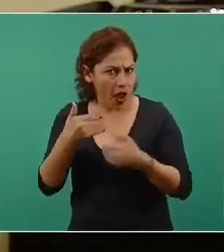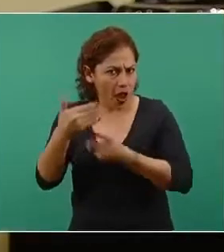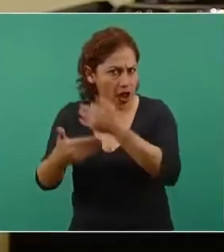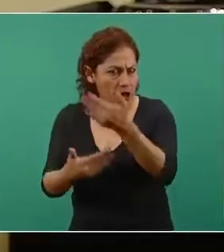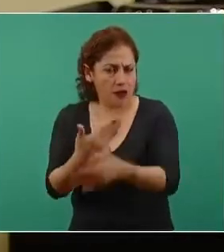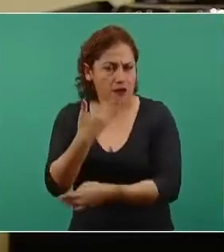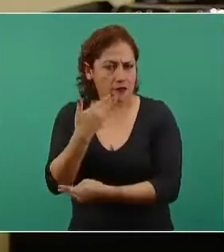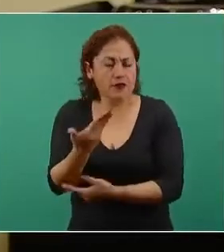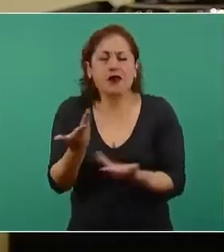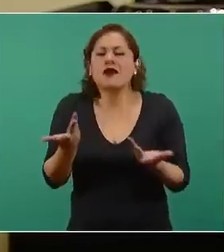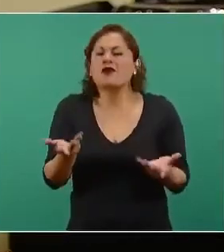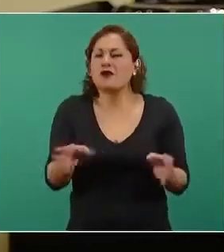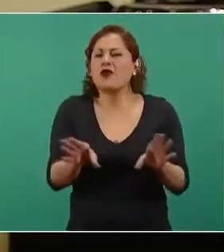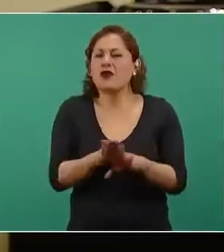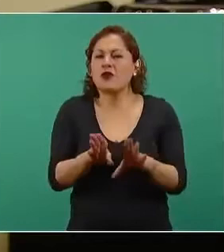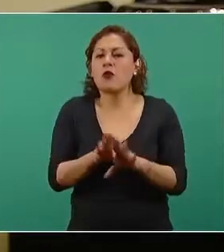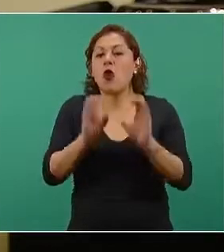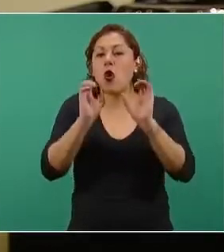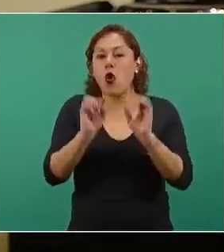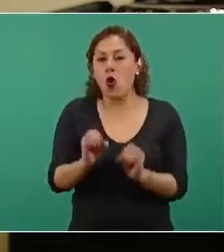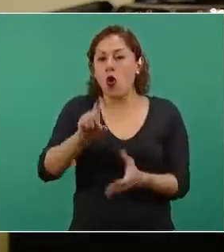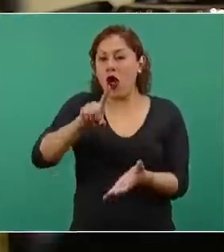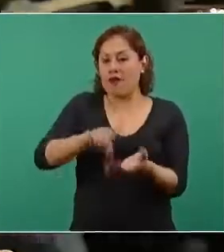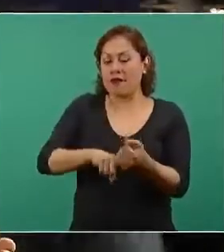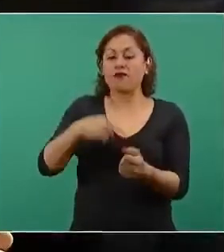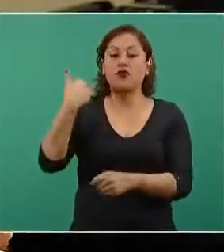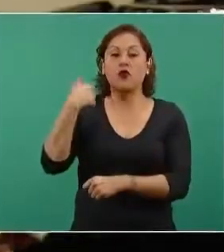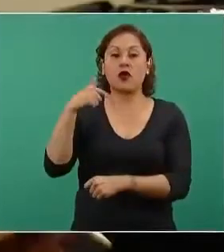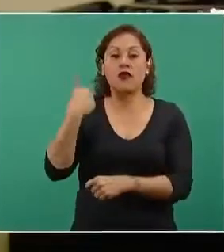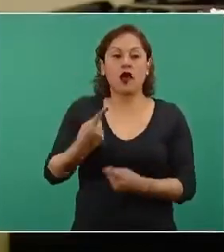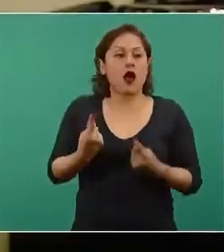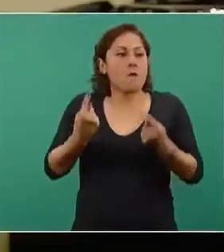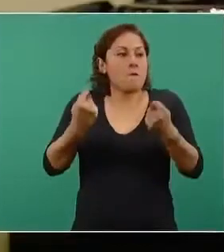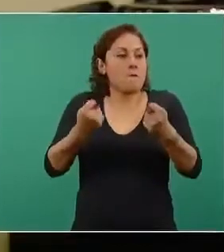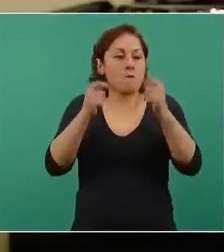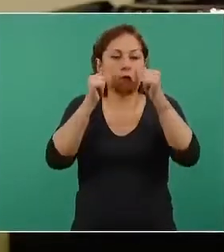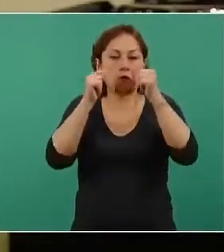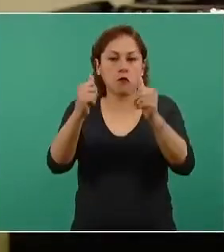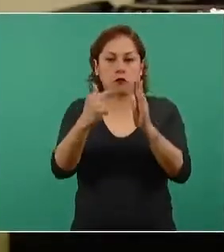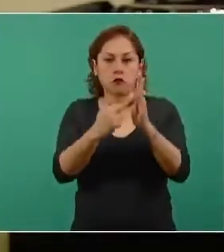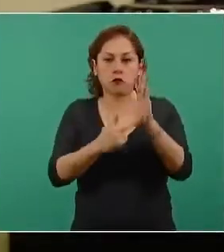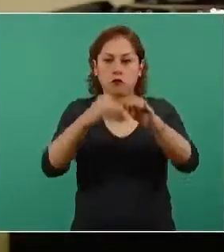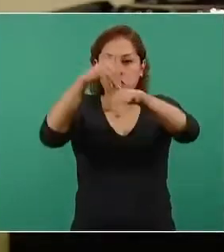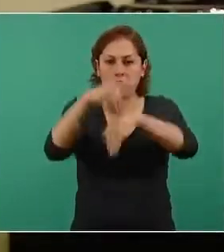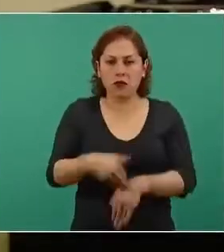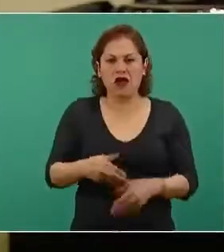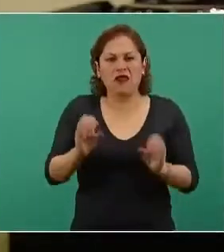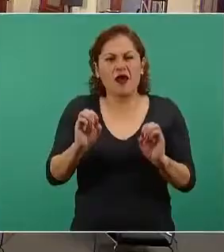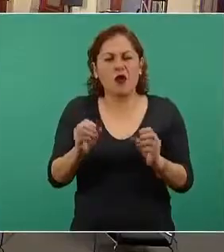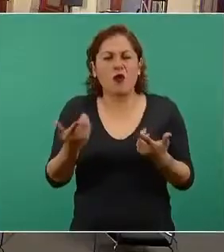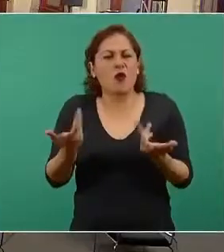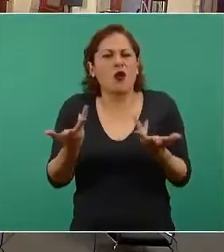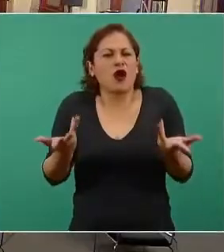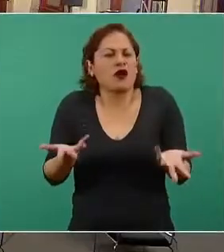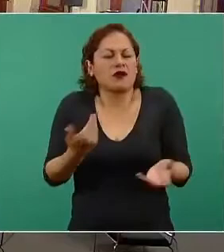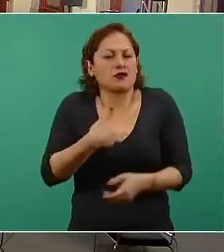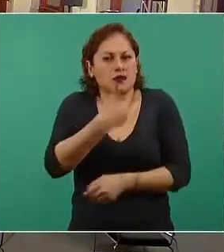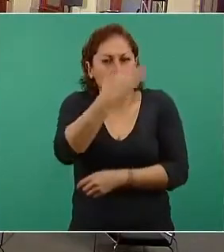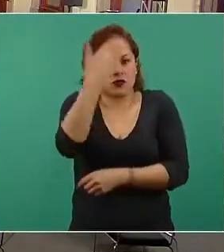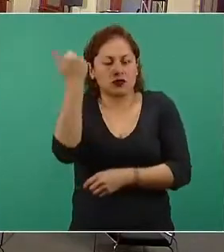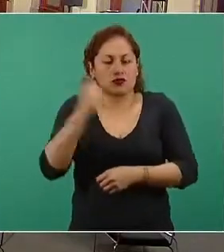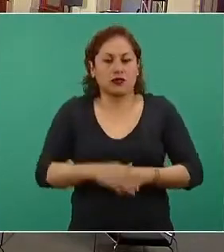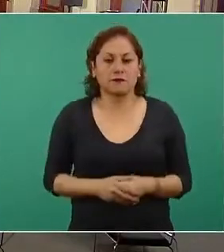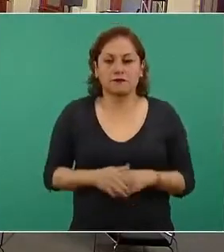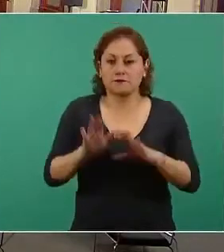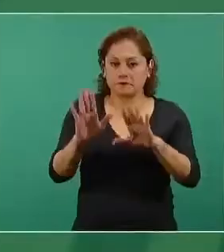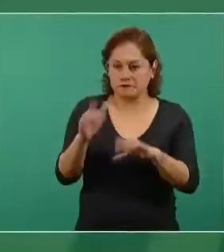o es más bien las autoridades locales que no quieren poner atención, ¿no? O acatar ciertas medidas, no sé cómo. Ok, esto es particularmente, entiendo,